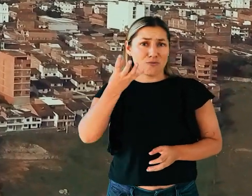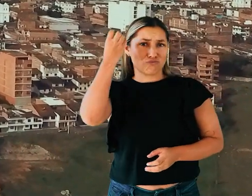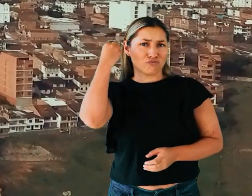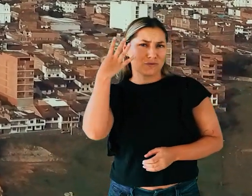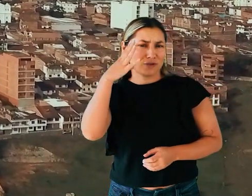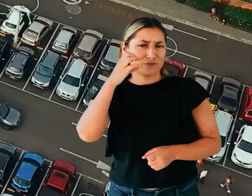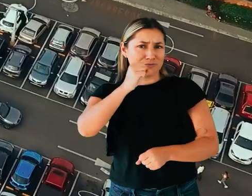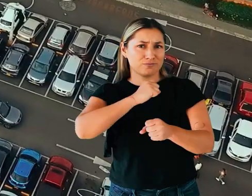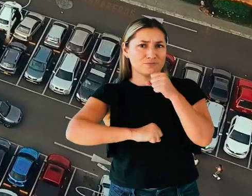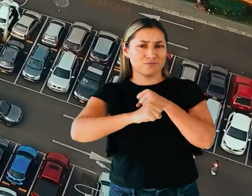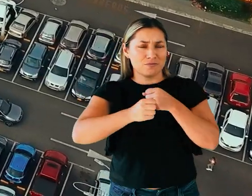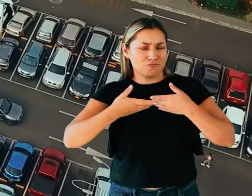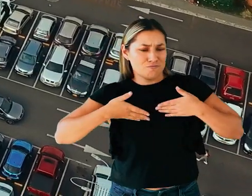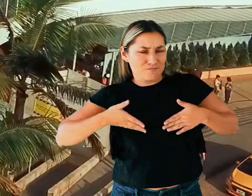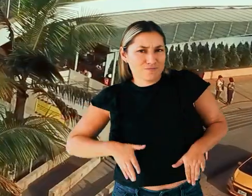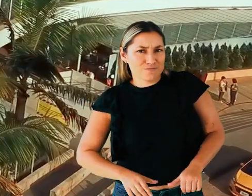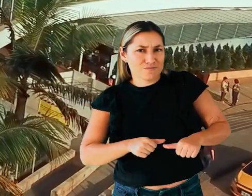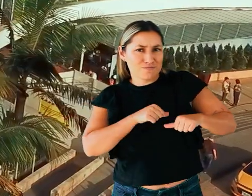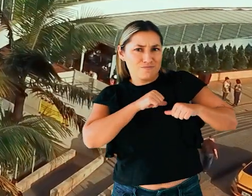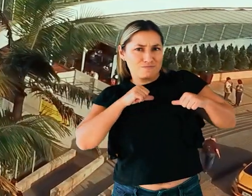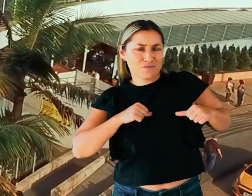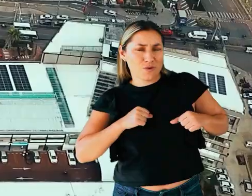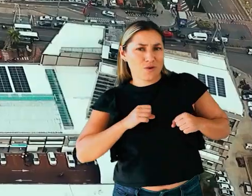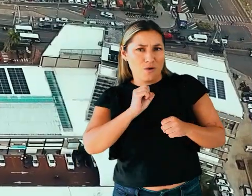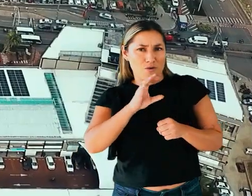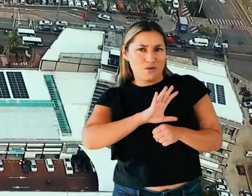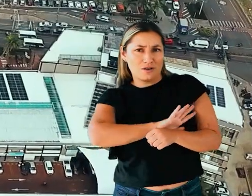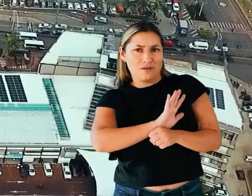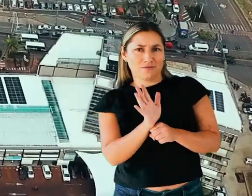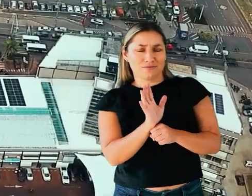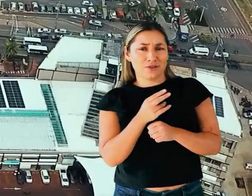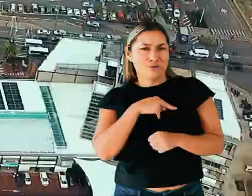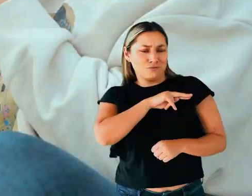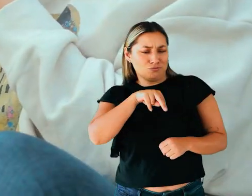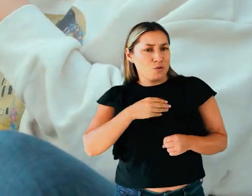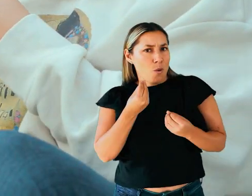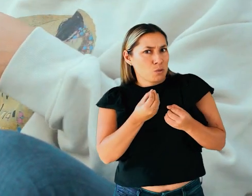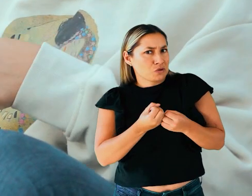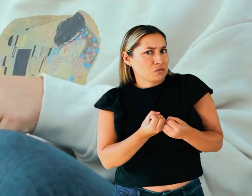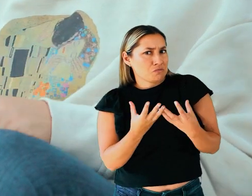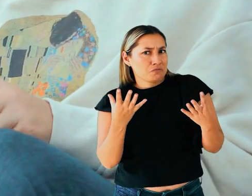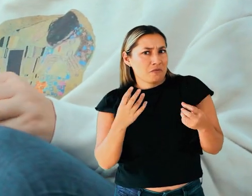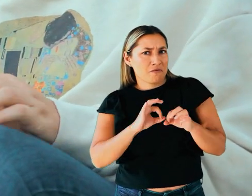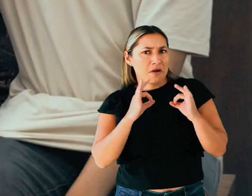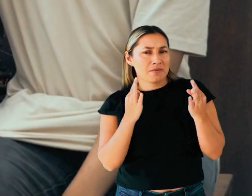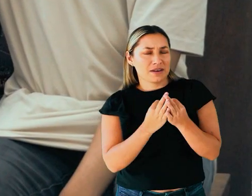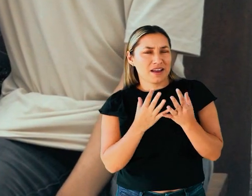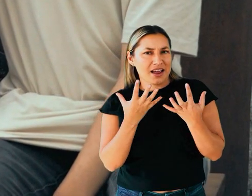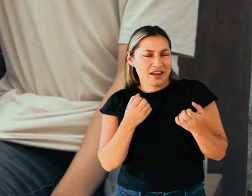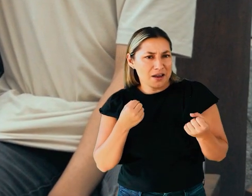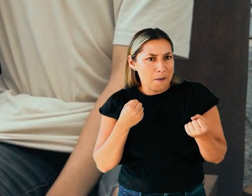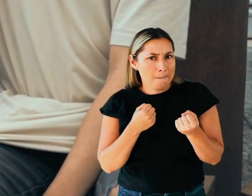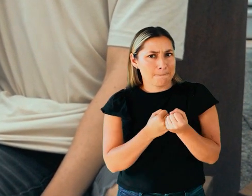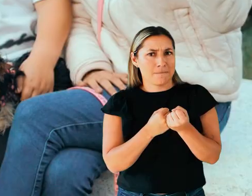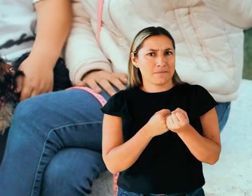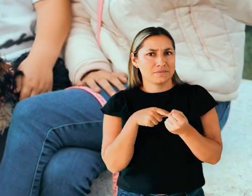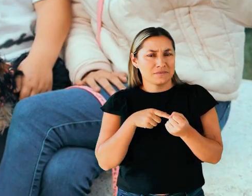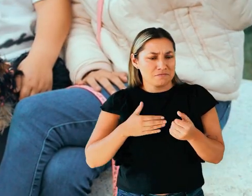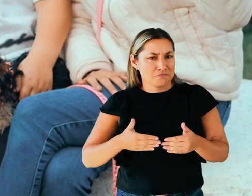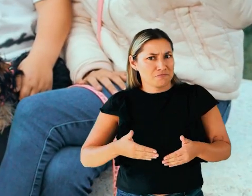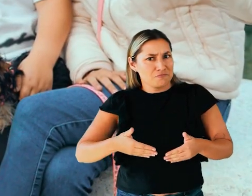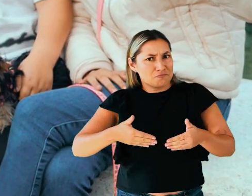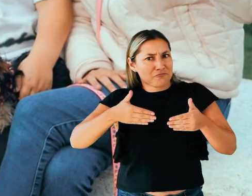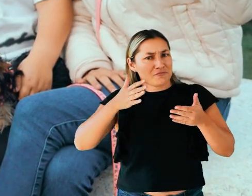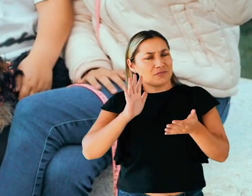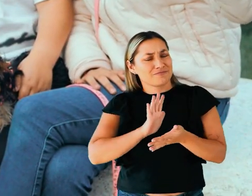Hace 14 años, nacimos en el corazón del oriente antioqueño y con nosotros, muchas familias más que decidieron apostarle a una región